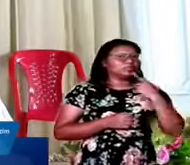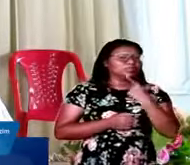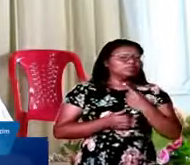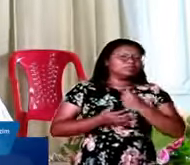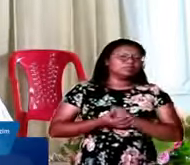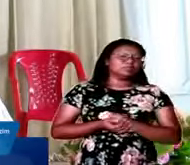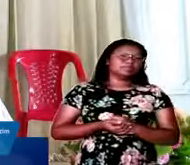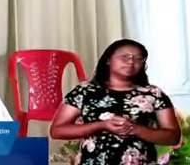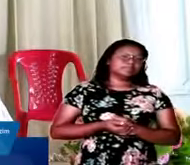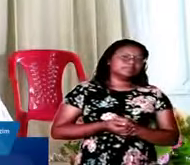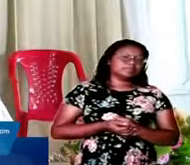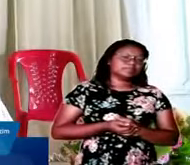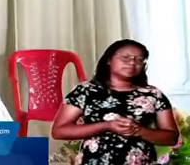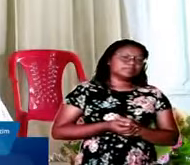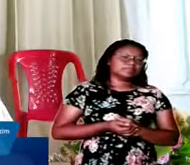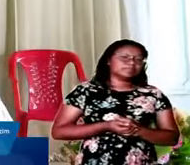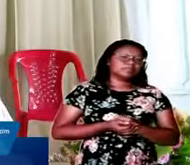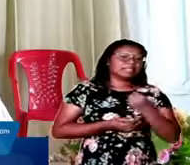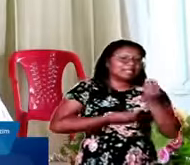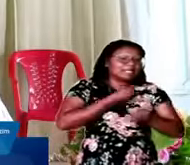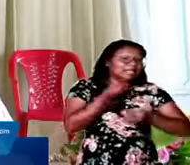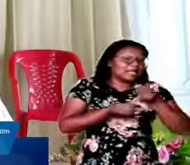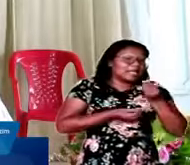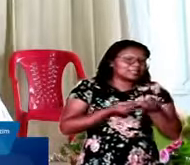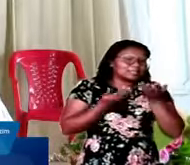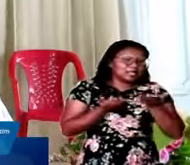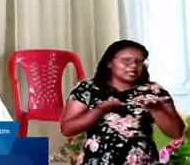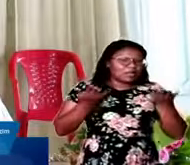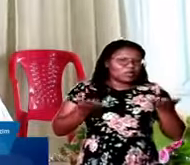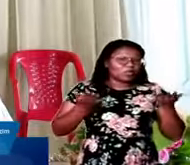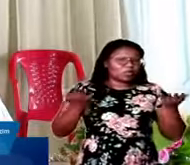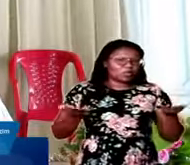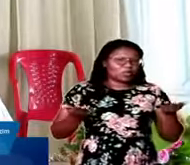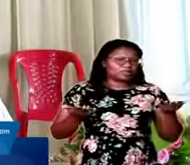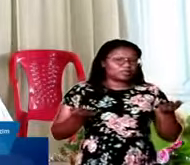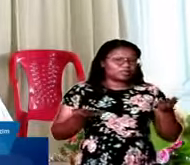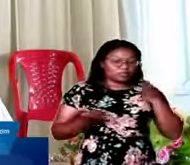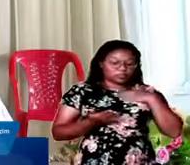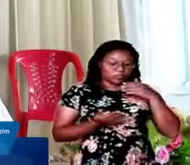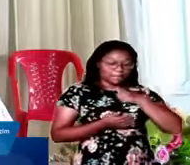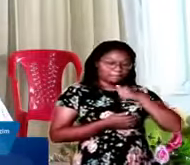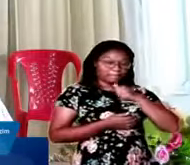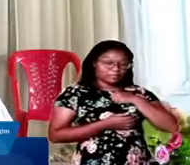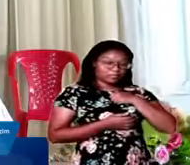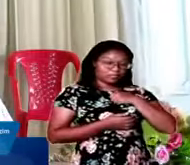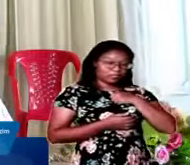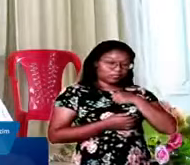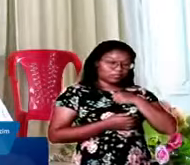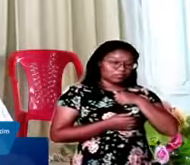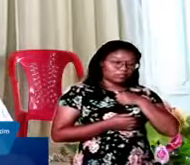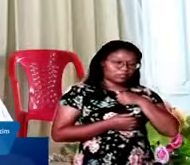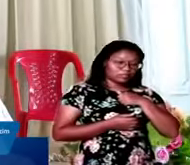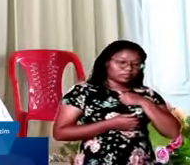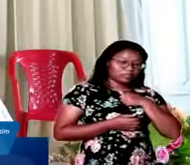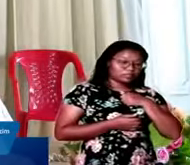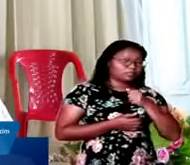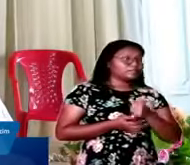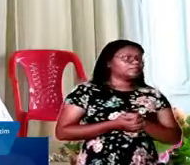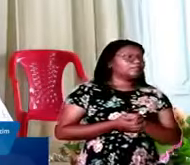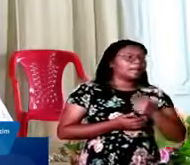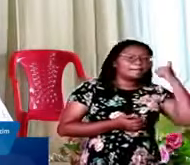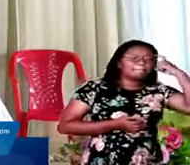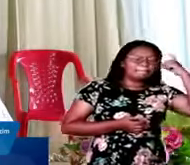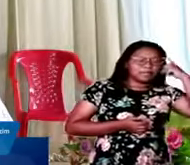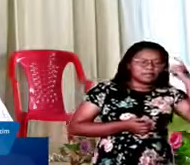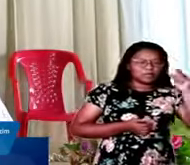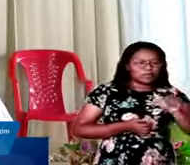que el que hace las cosas como si fueran para él, cuando usted está frente a otra persona, piensen que